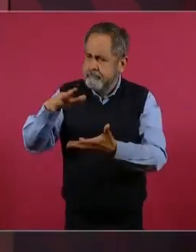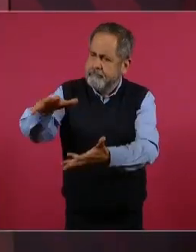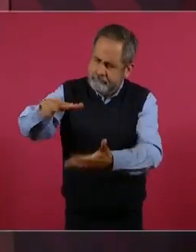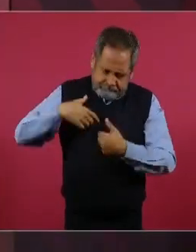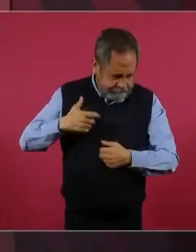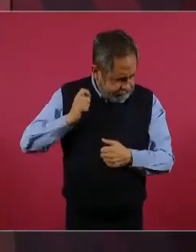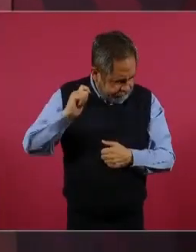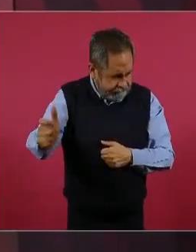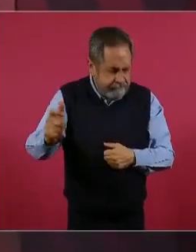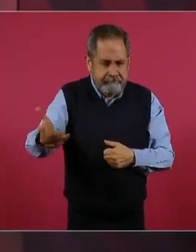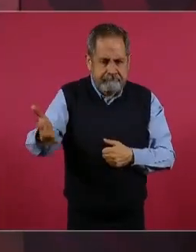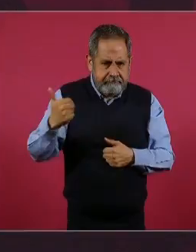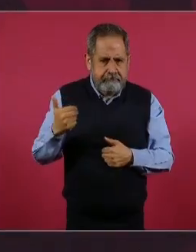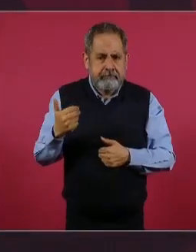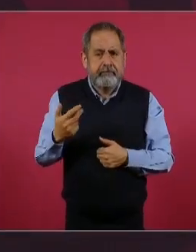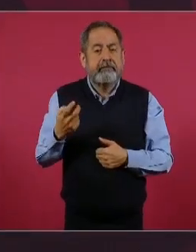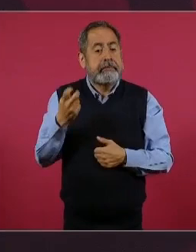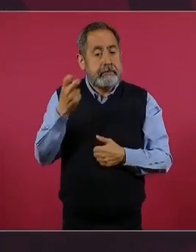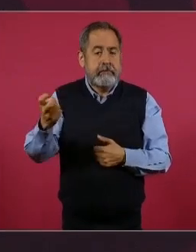Eso ayuda,